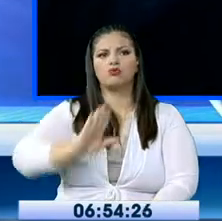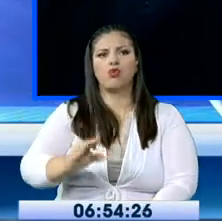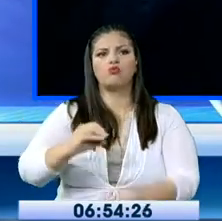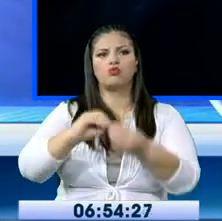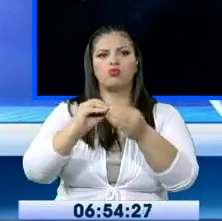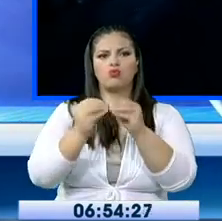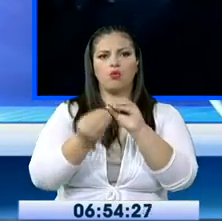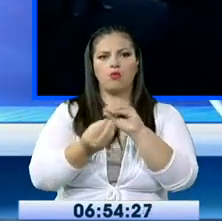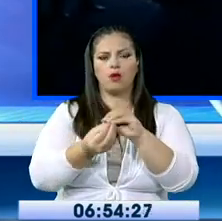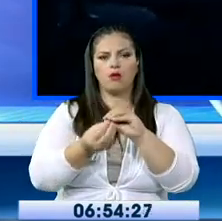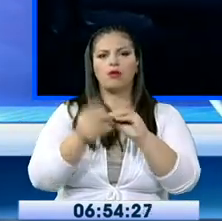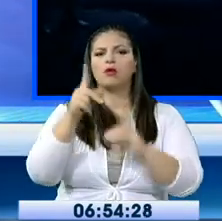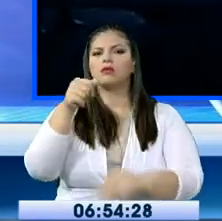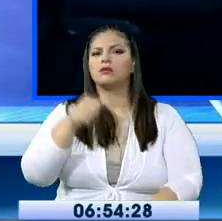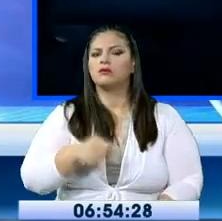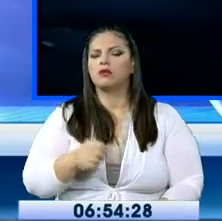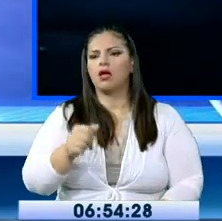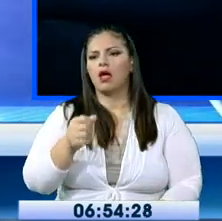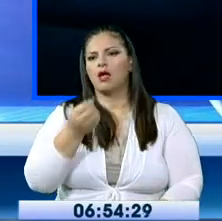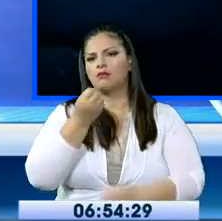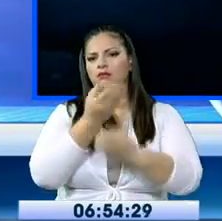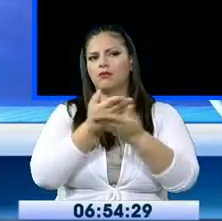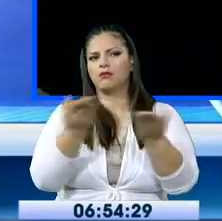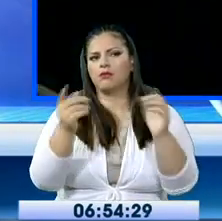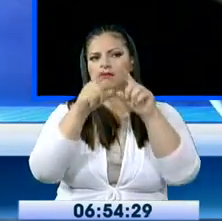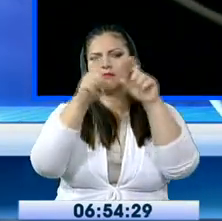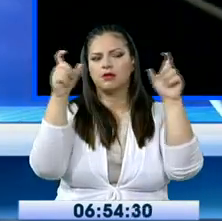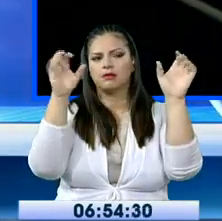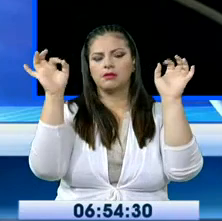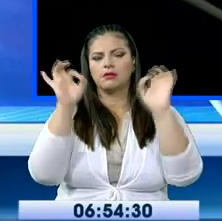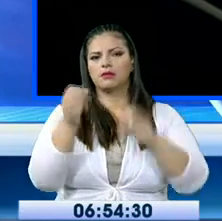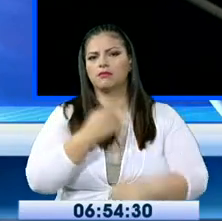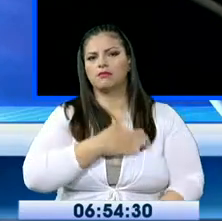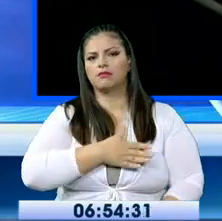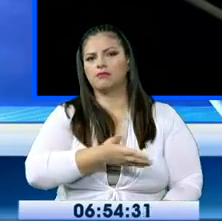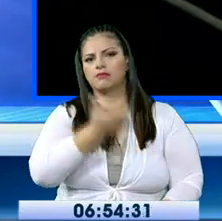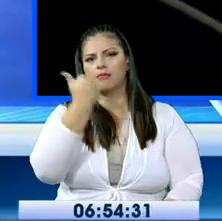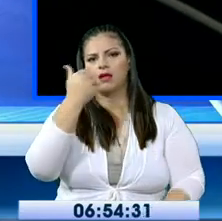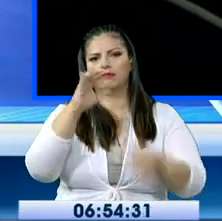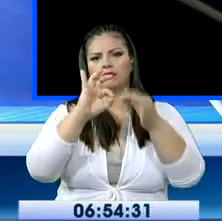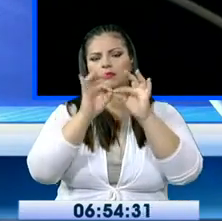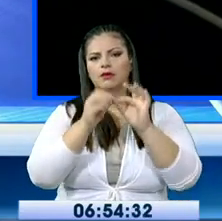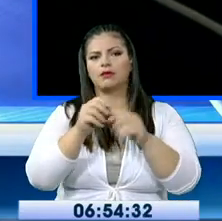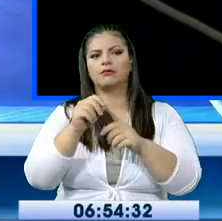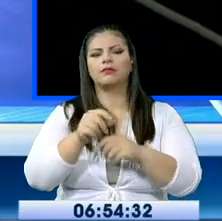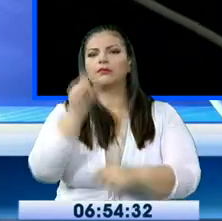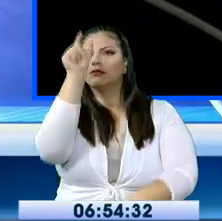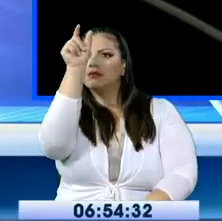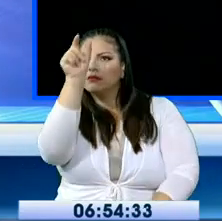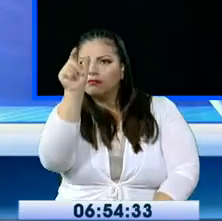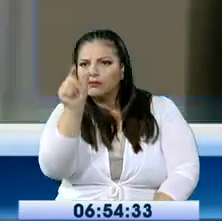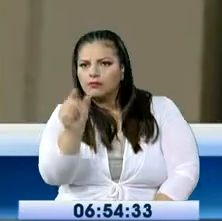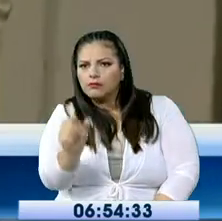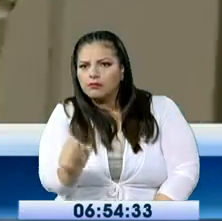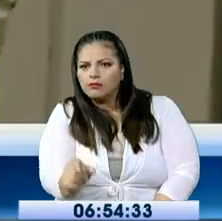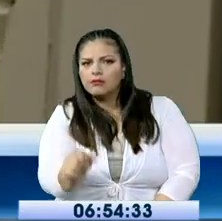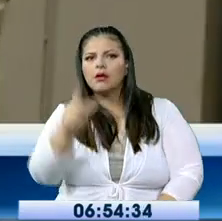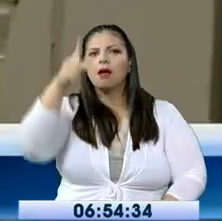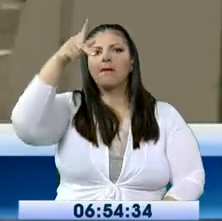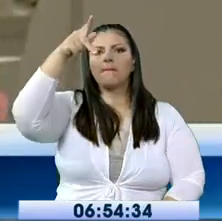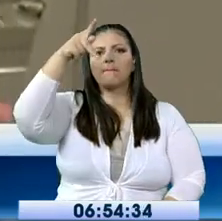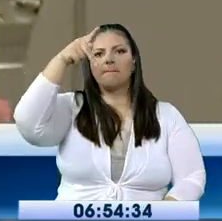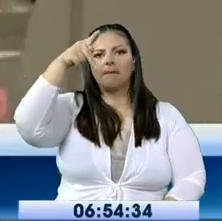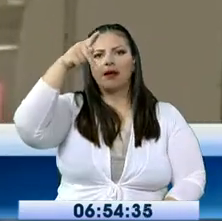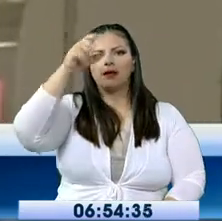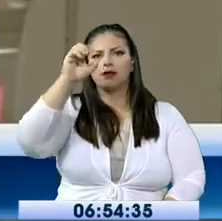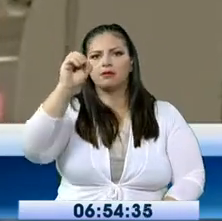la empresa eléctrica pueda llegar lo más pronto posible a este sector. El número es, bueno, comienza con la letra